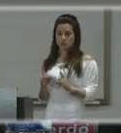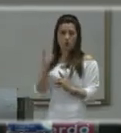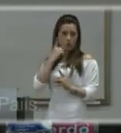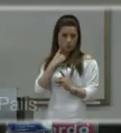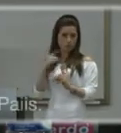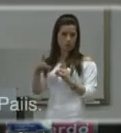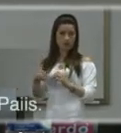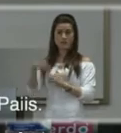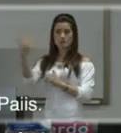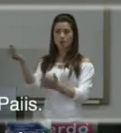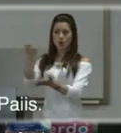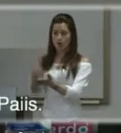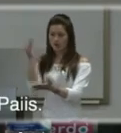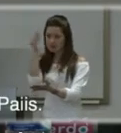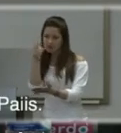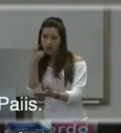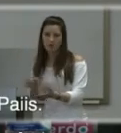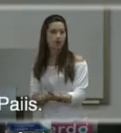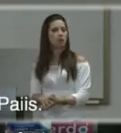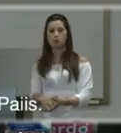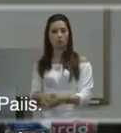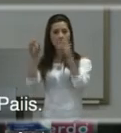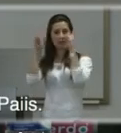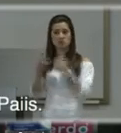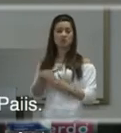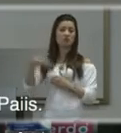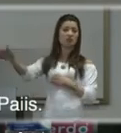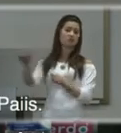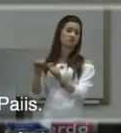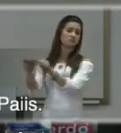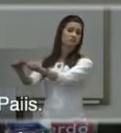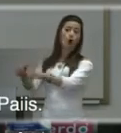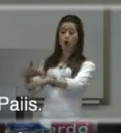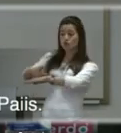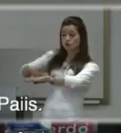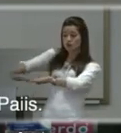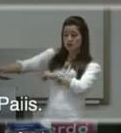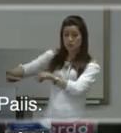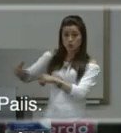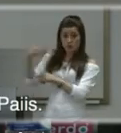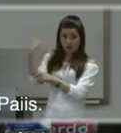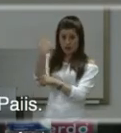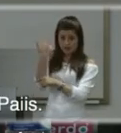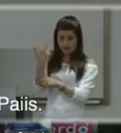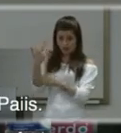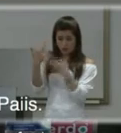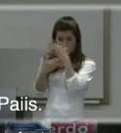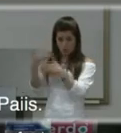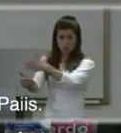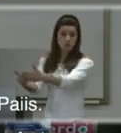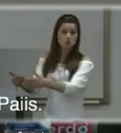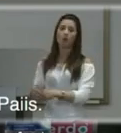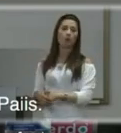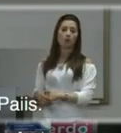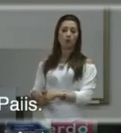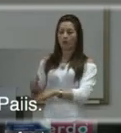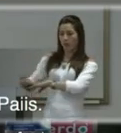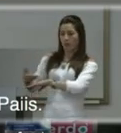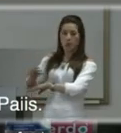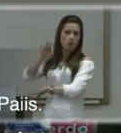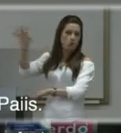proceso casi nunca se revisa y rara vez hay solicitudes de revisión de estos procesos. Y casi todo estaba, digamos, casi